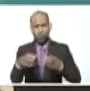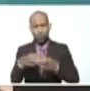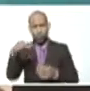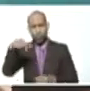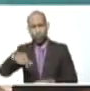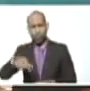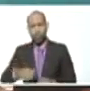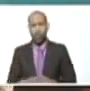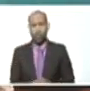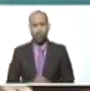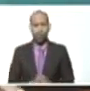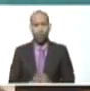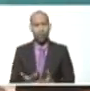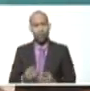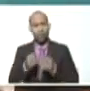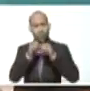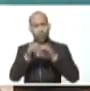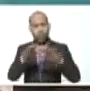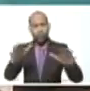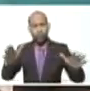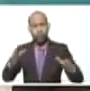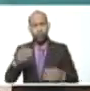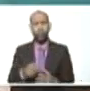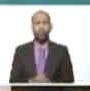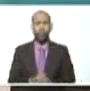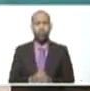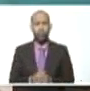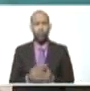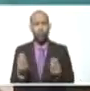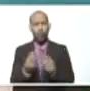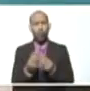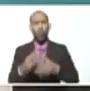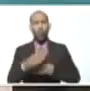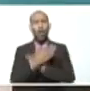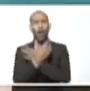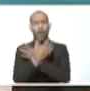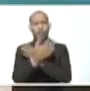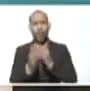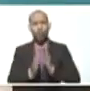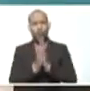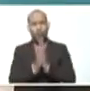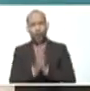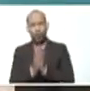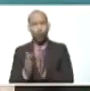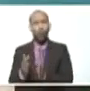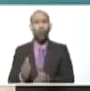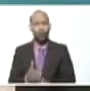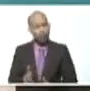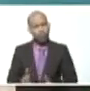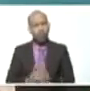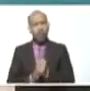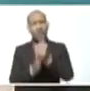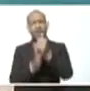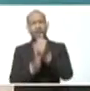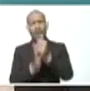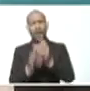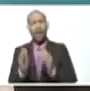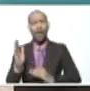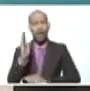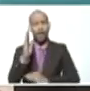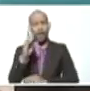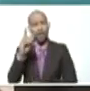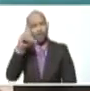diáconos, para que, iluminados por el Espíritu Santo, guíen a la Iglesia de Dios que peregrina